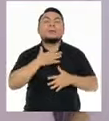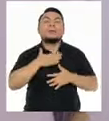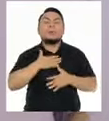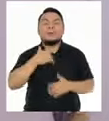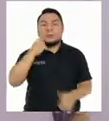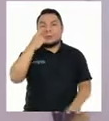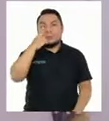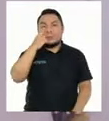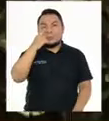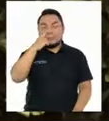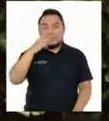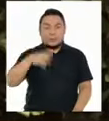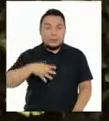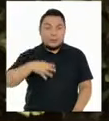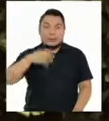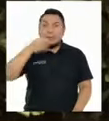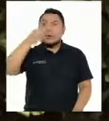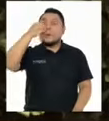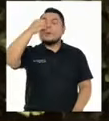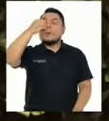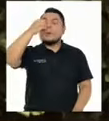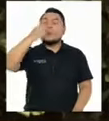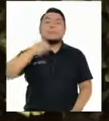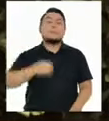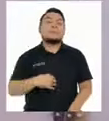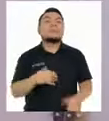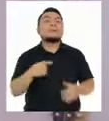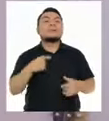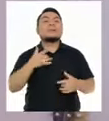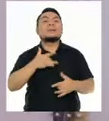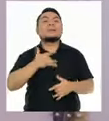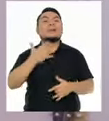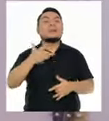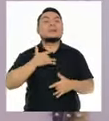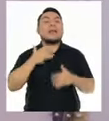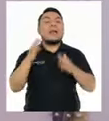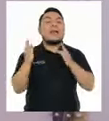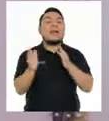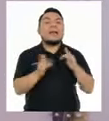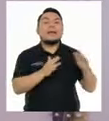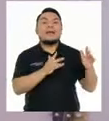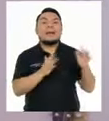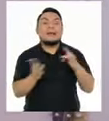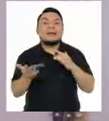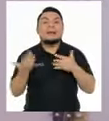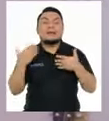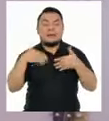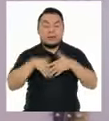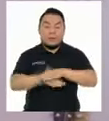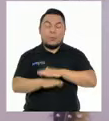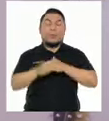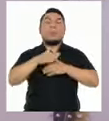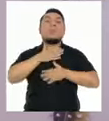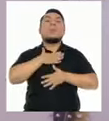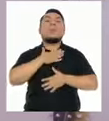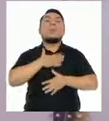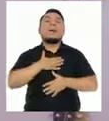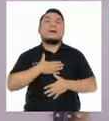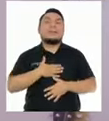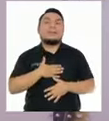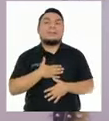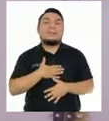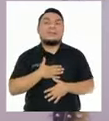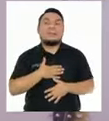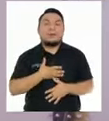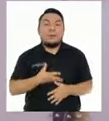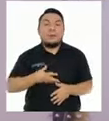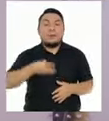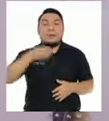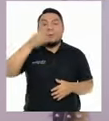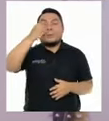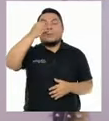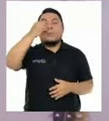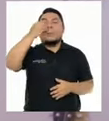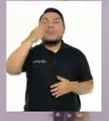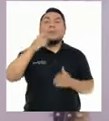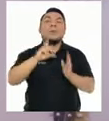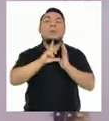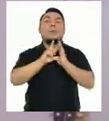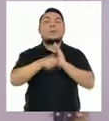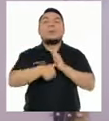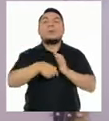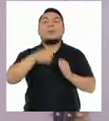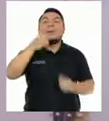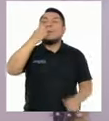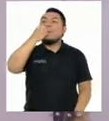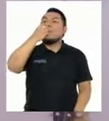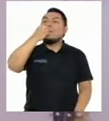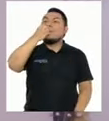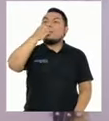nariz, sintiendo cómo el aire entra a nuestro cuerpo. Luego vamos a botar el aire por